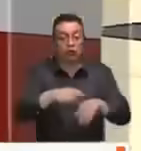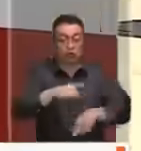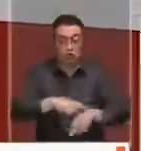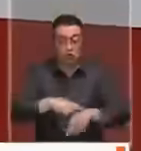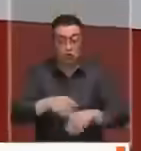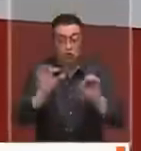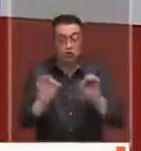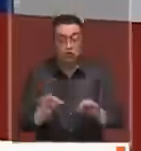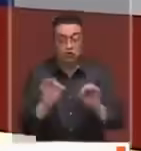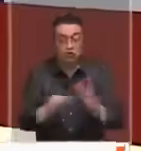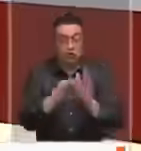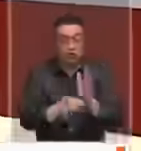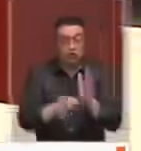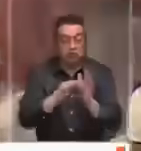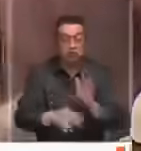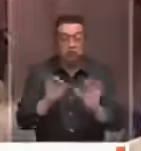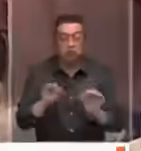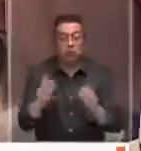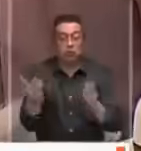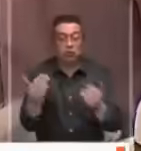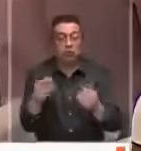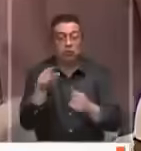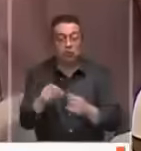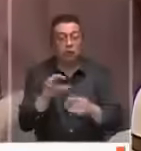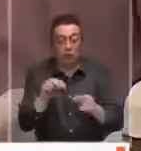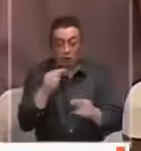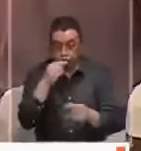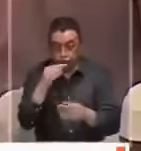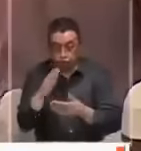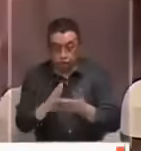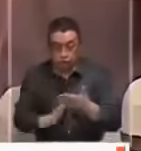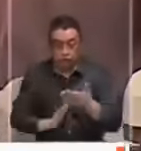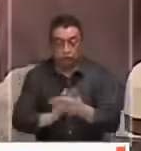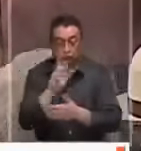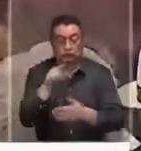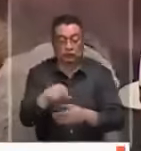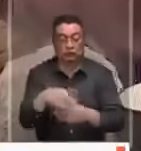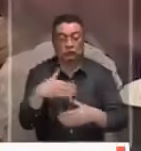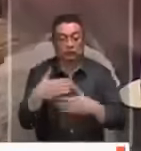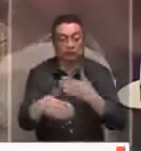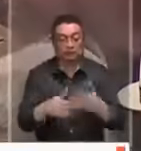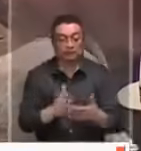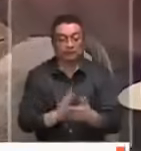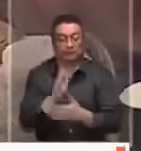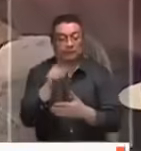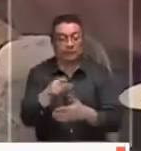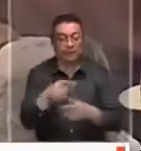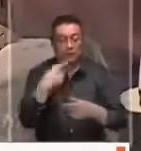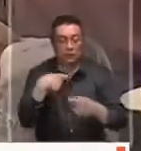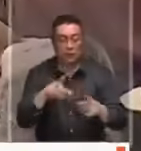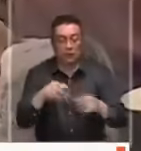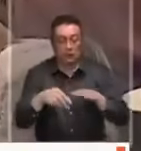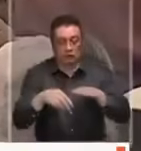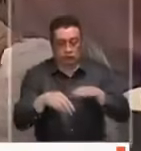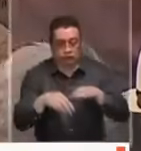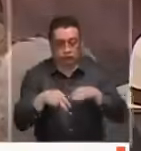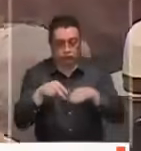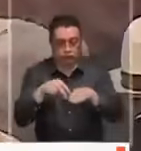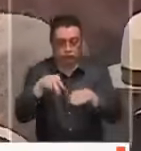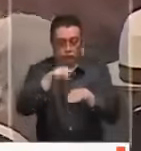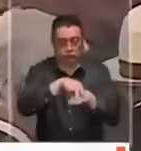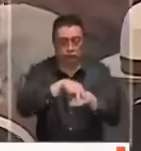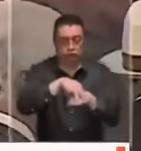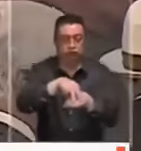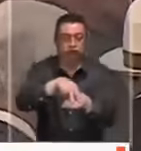hora, porque definitivamente ya estaría avanzando la Cureña hacia ese punto en donde